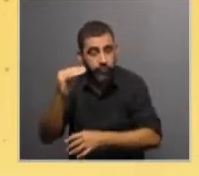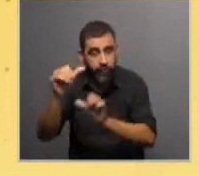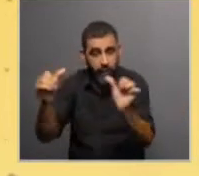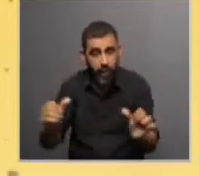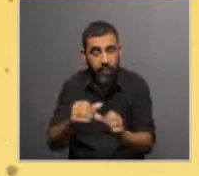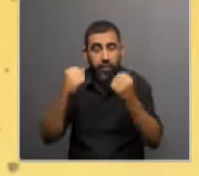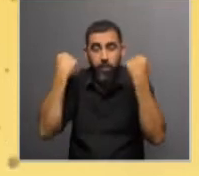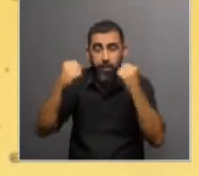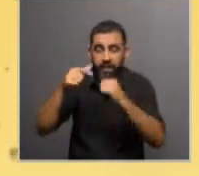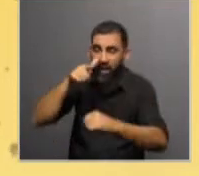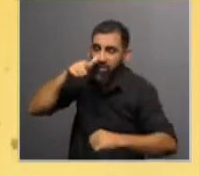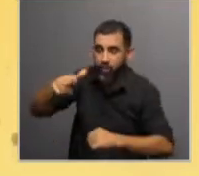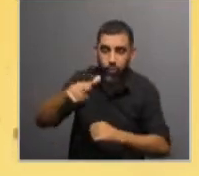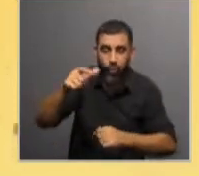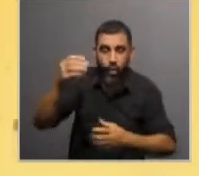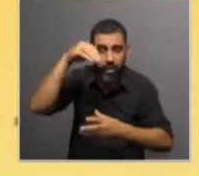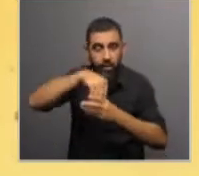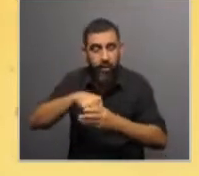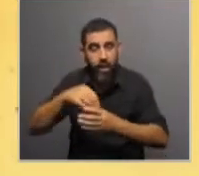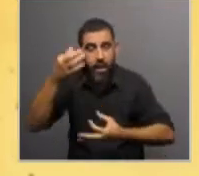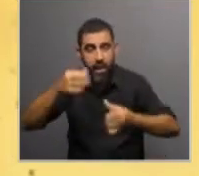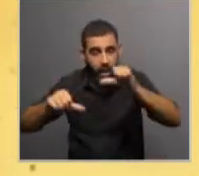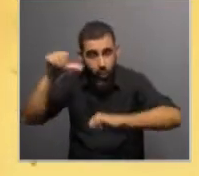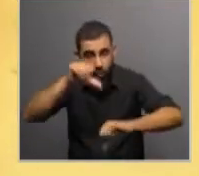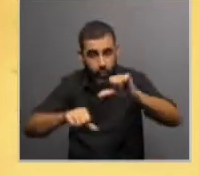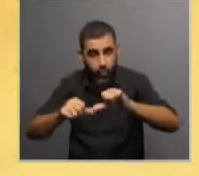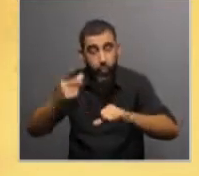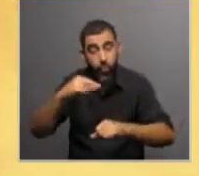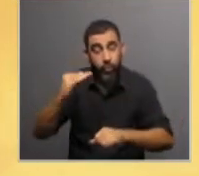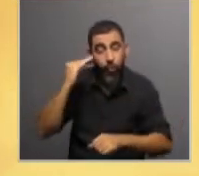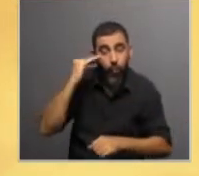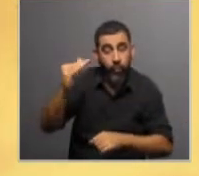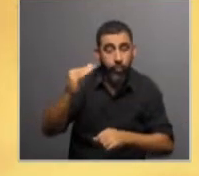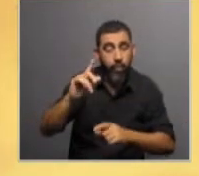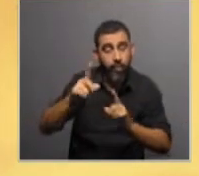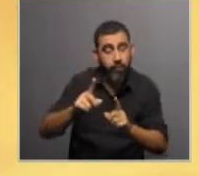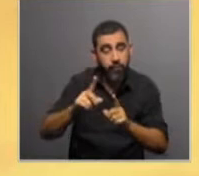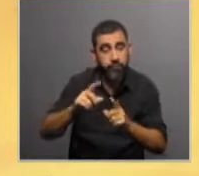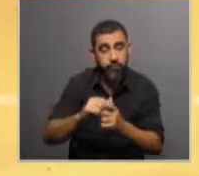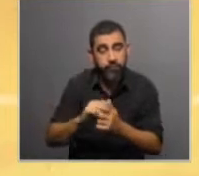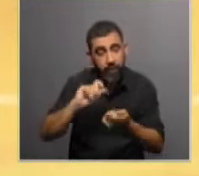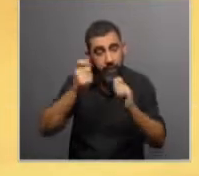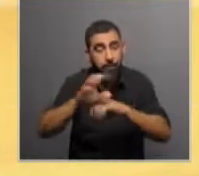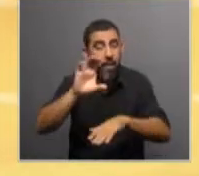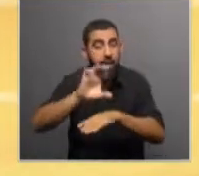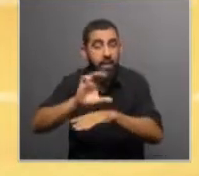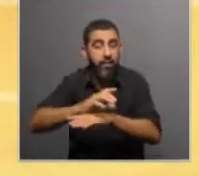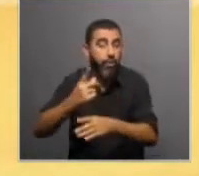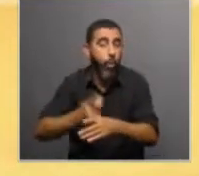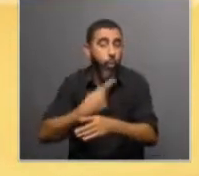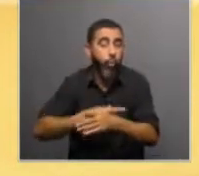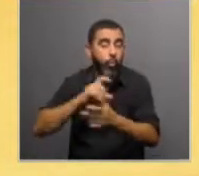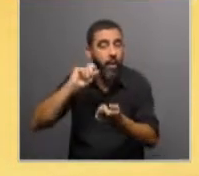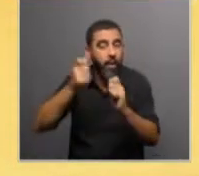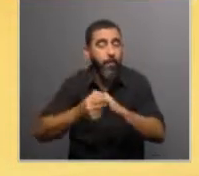realizaron las prácticas en vivo desde el laboratorio. Y para eso, los docentes tuvieron que convertir sus clases tradicionales en un